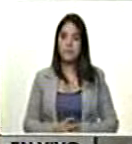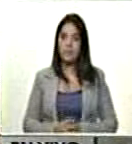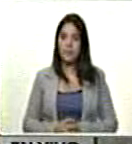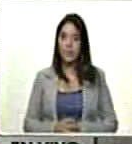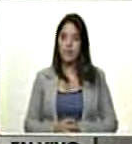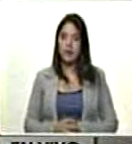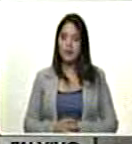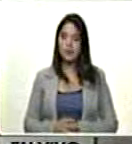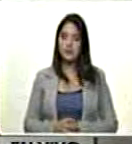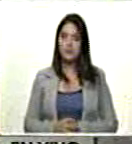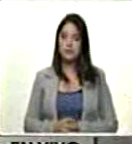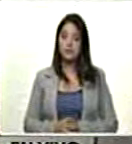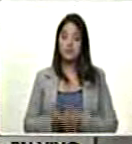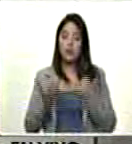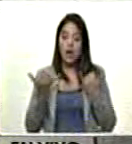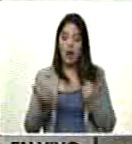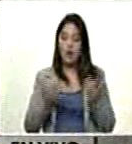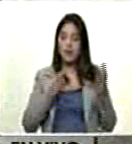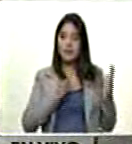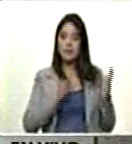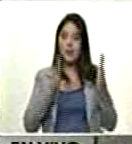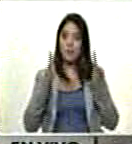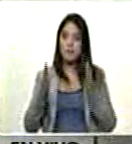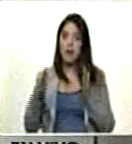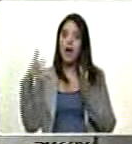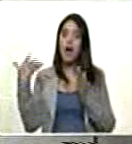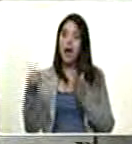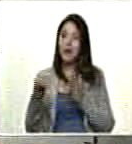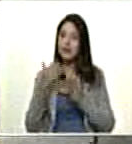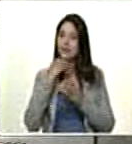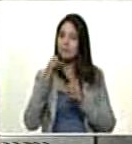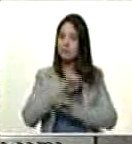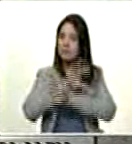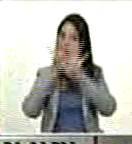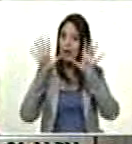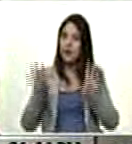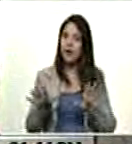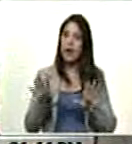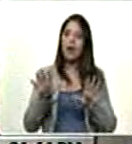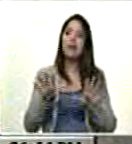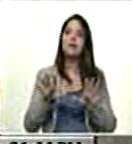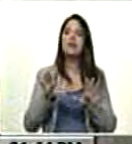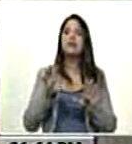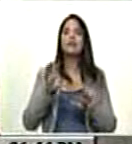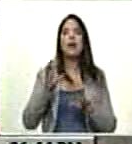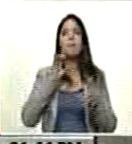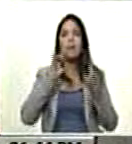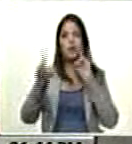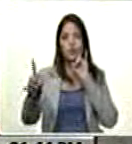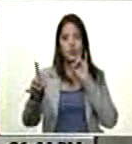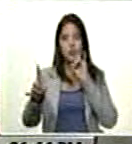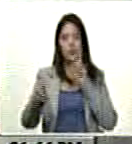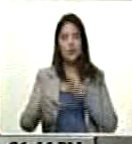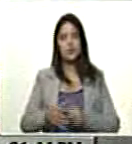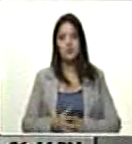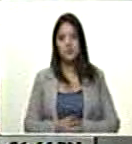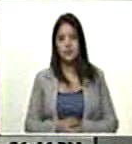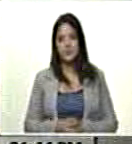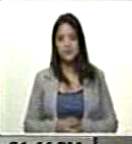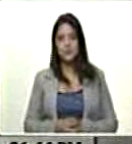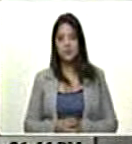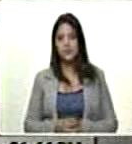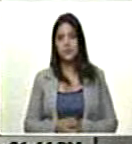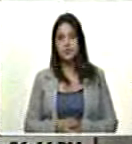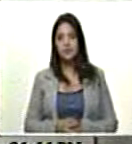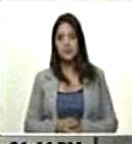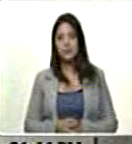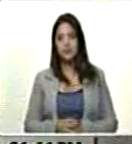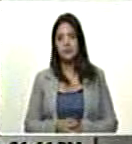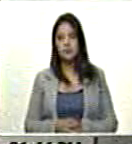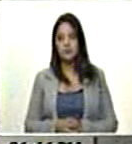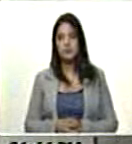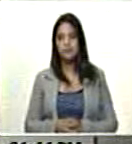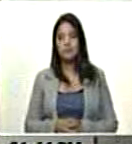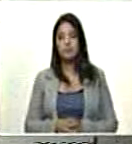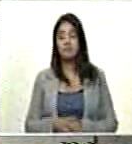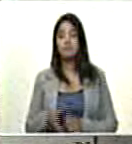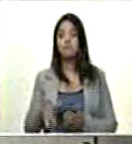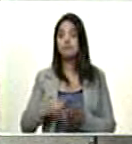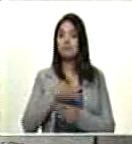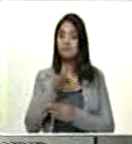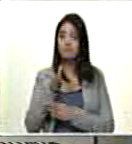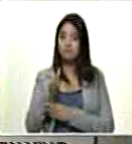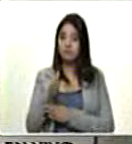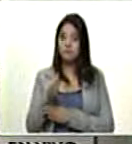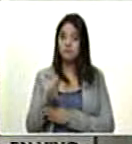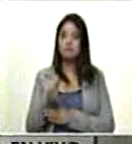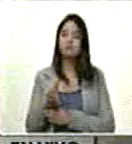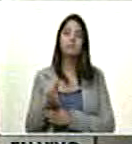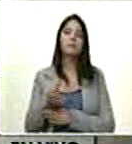En esta ocasión vamos a tener una particularidad con el 0800 Fisca 00, que tendremos de turno la presencia